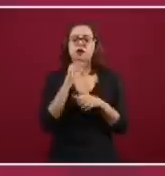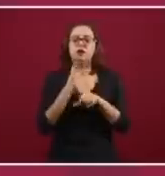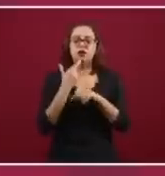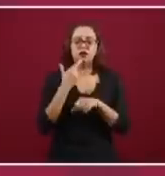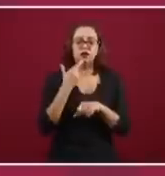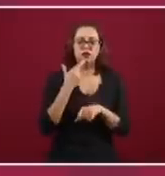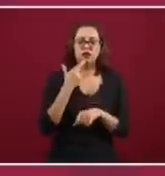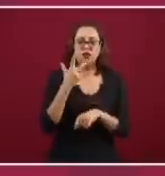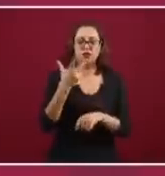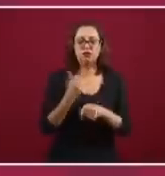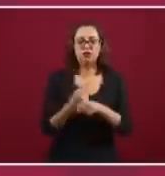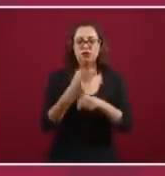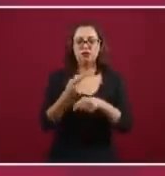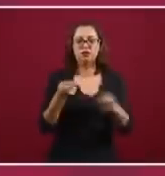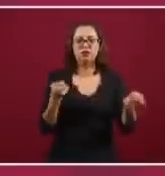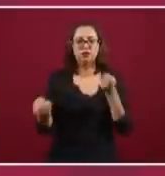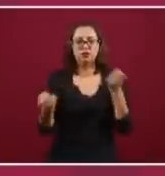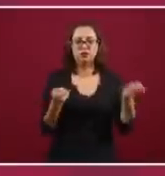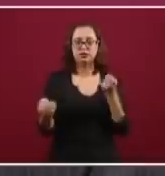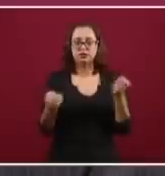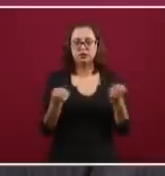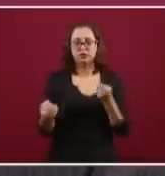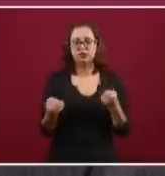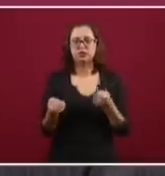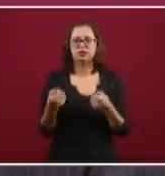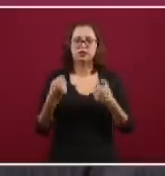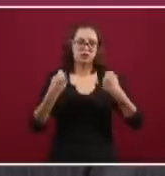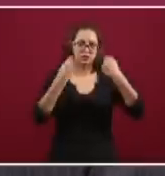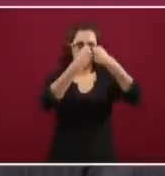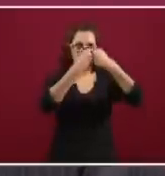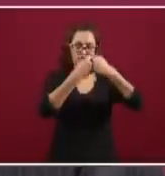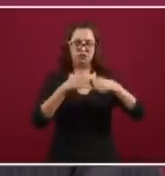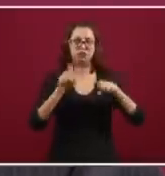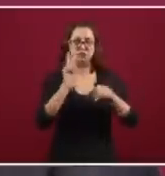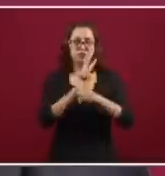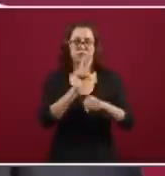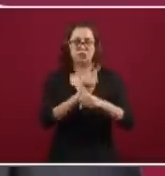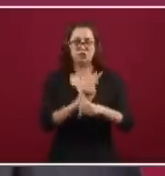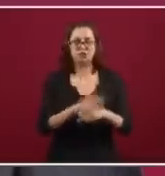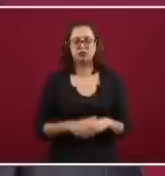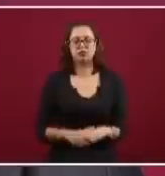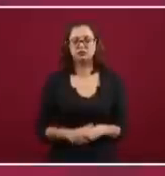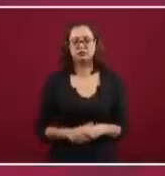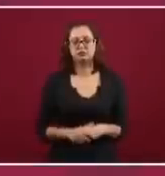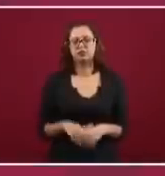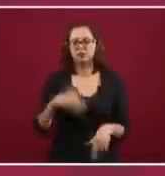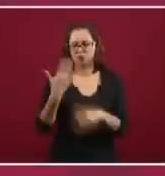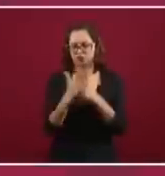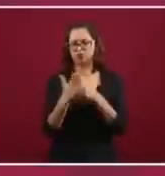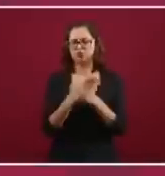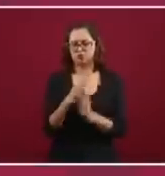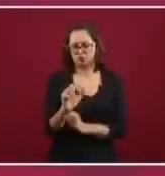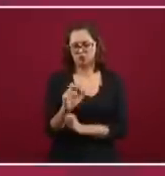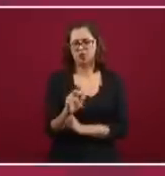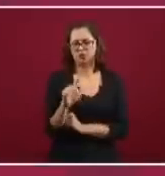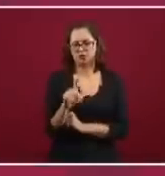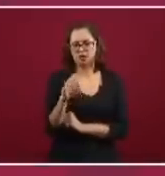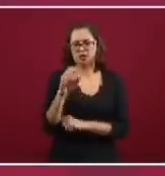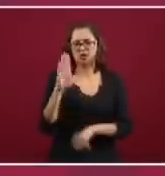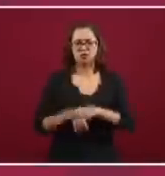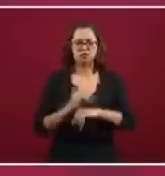mejores controles en la frontera. Marcelo va a informar sobre esto,